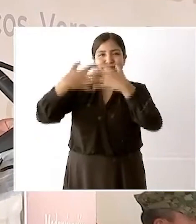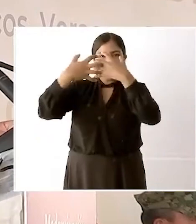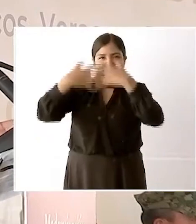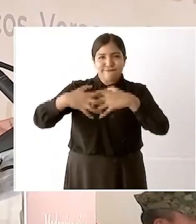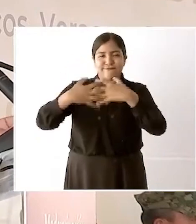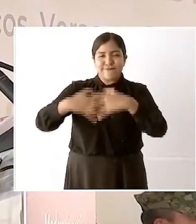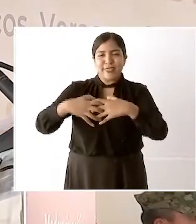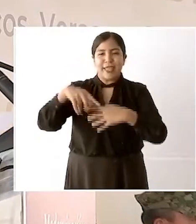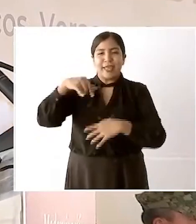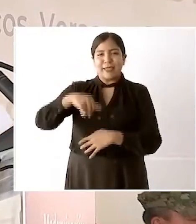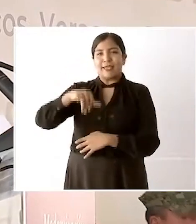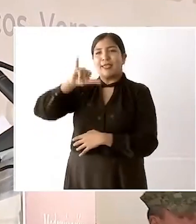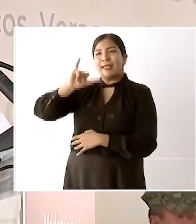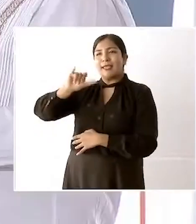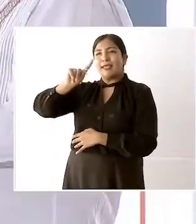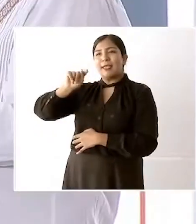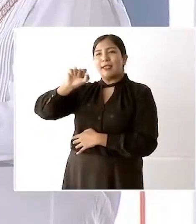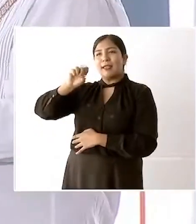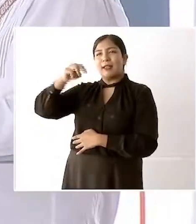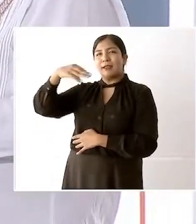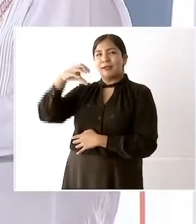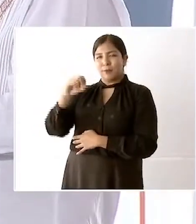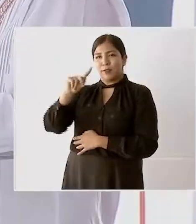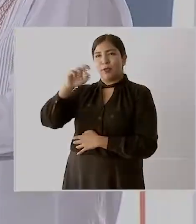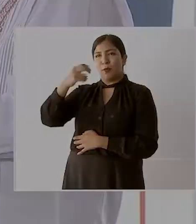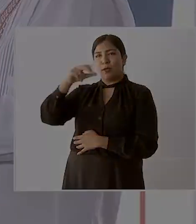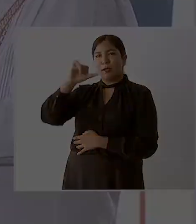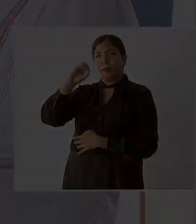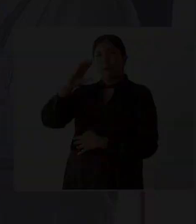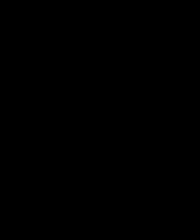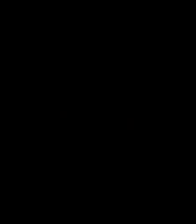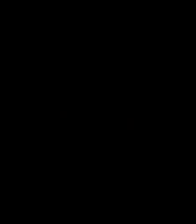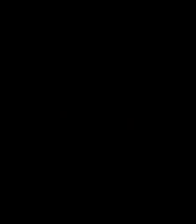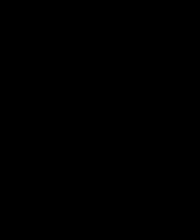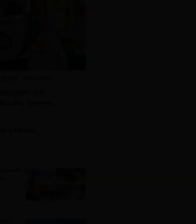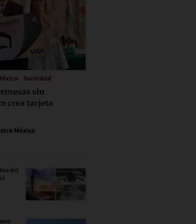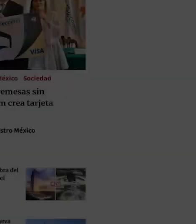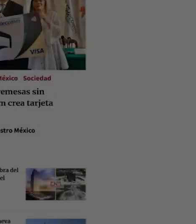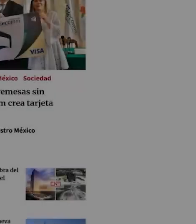región del Istmo de Tehuantepec. Muchas gracias.